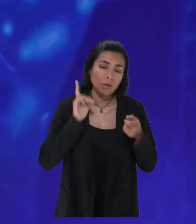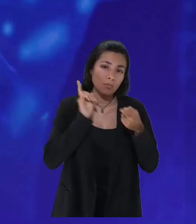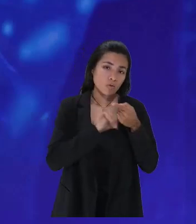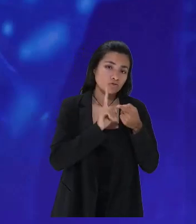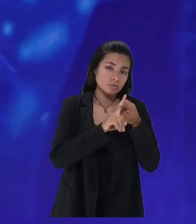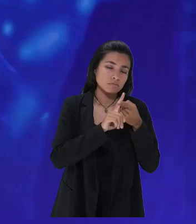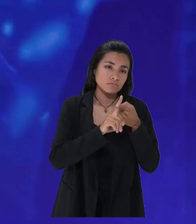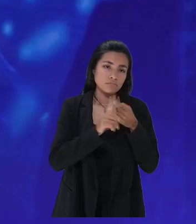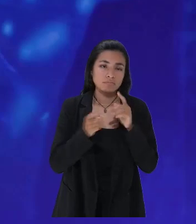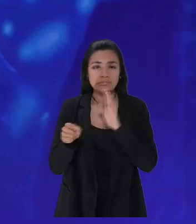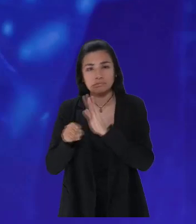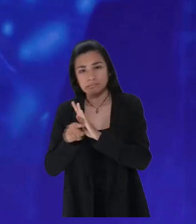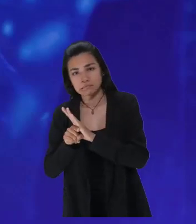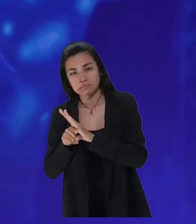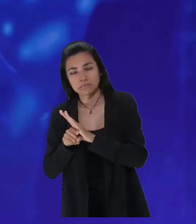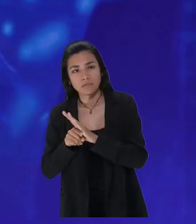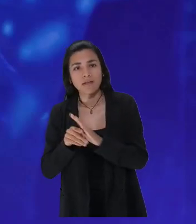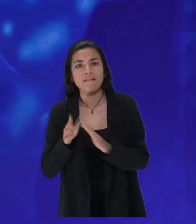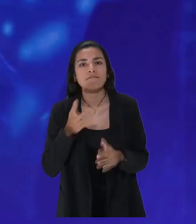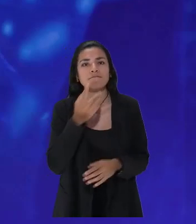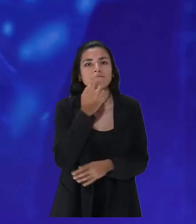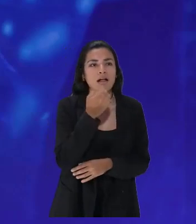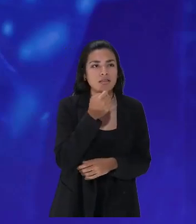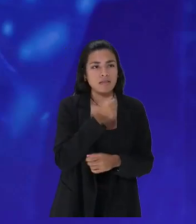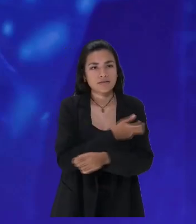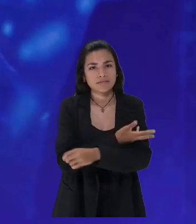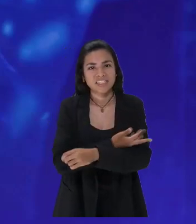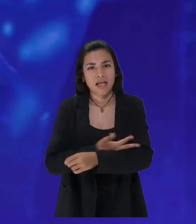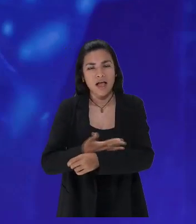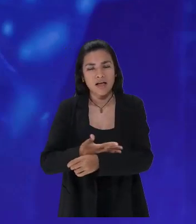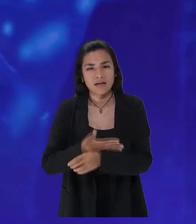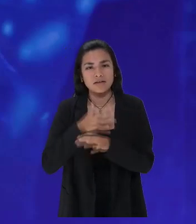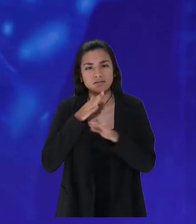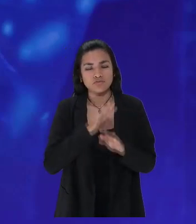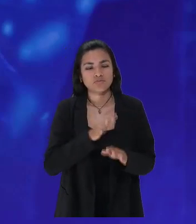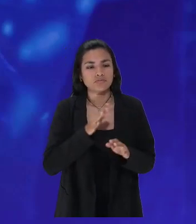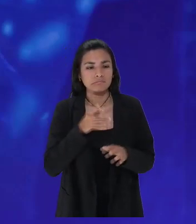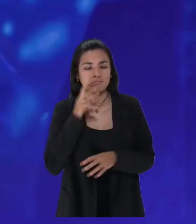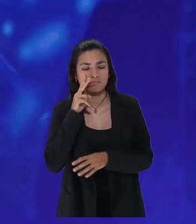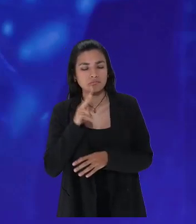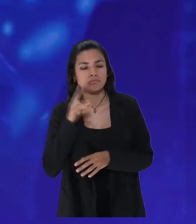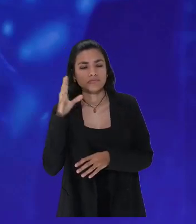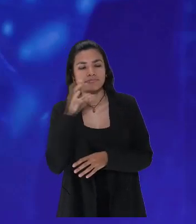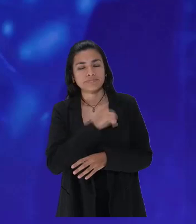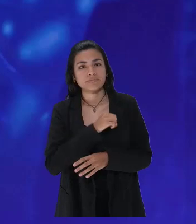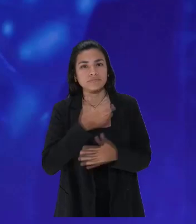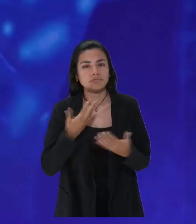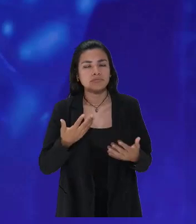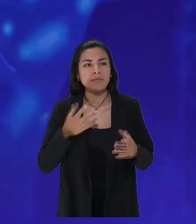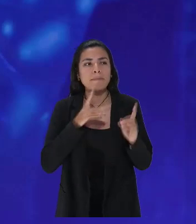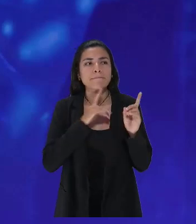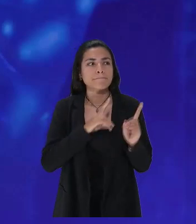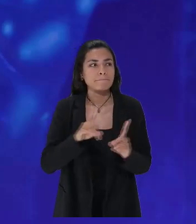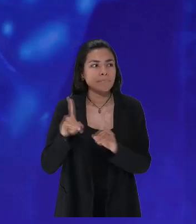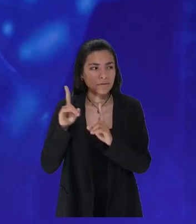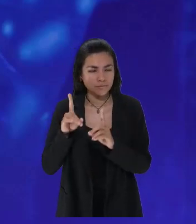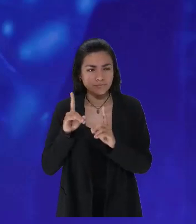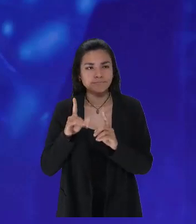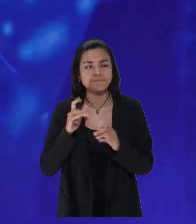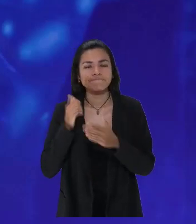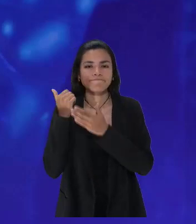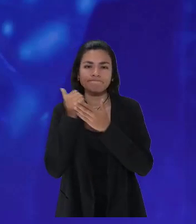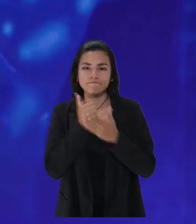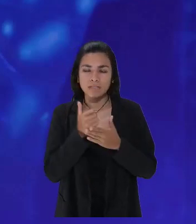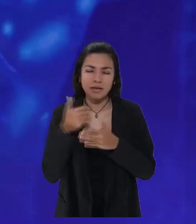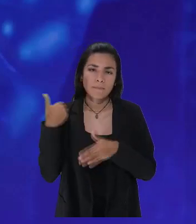contra. Hace falta la sangre para uno tenerla ahí y ver que realmente está en el escenario como tal, pero realmente esto ha ayudado mucho en